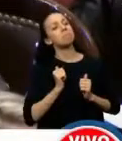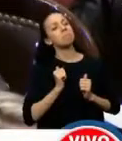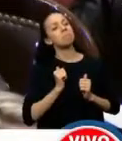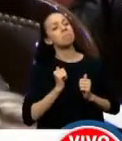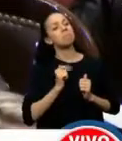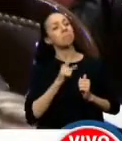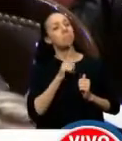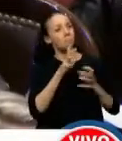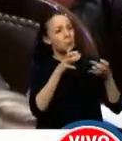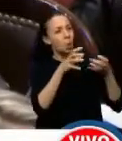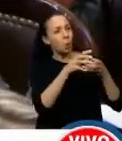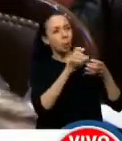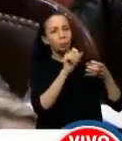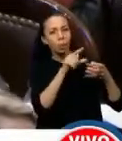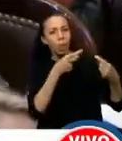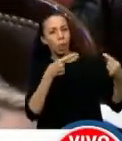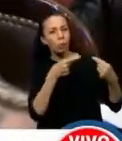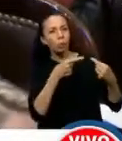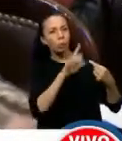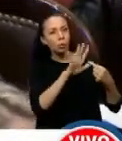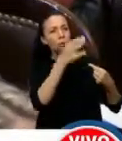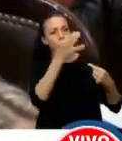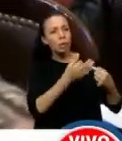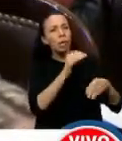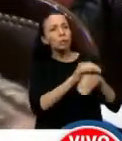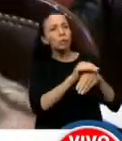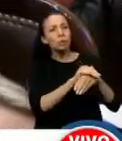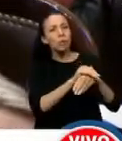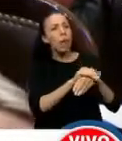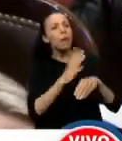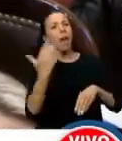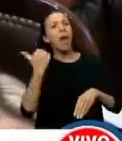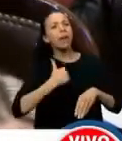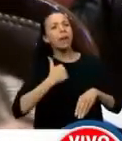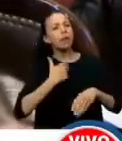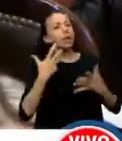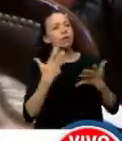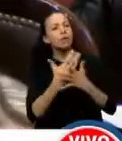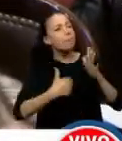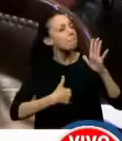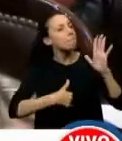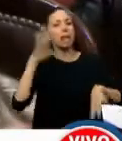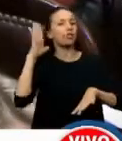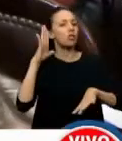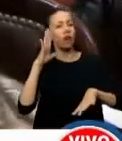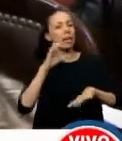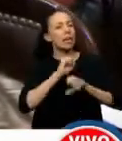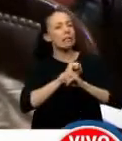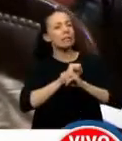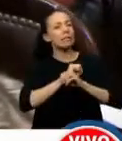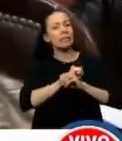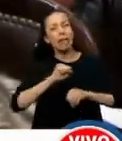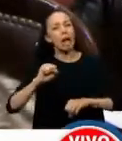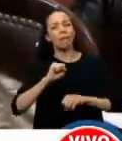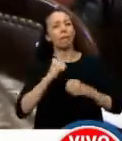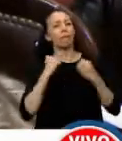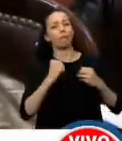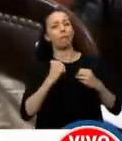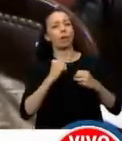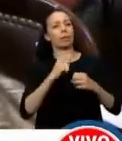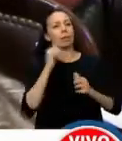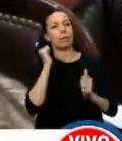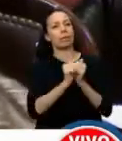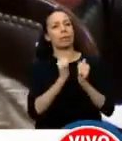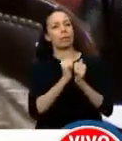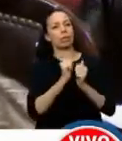bien? Todo bien. Gracias por hacerte el momentito para conversar. Primero, Federico, uno de los temas que más está en boga ahora en el debate dentro del